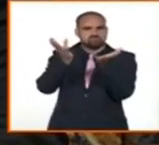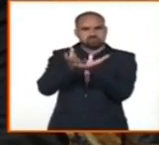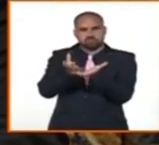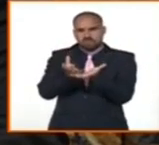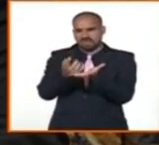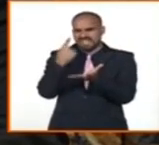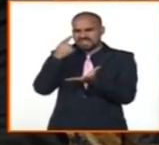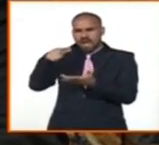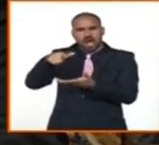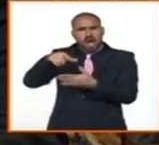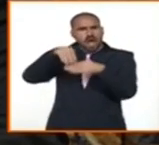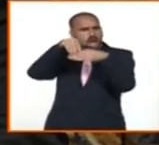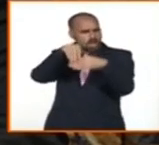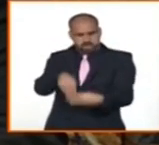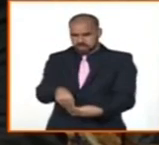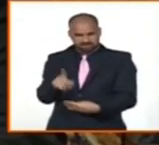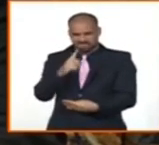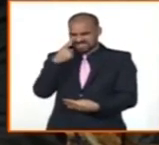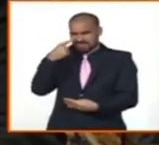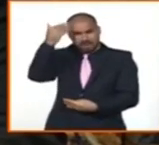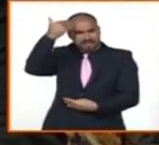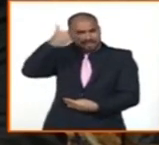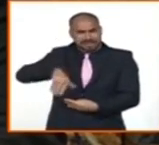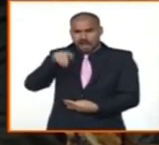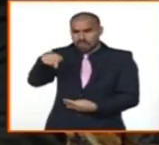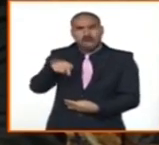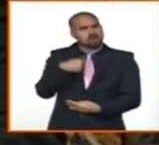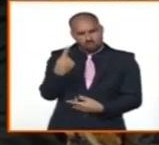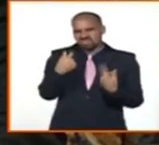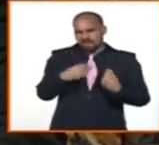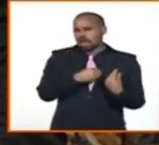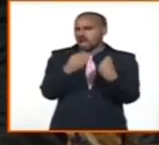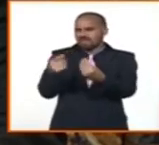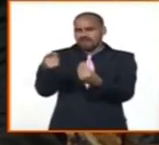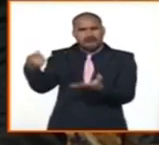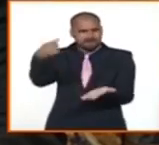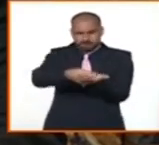doblegar, no lo han podido doblegar. Ahí están